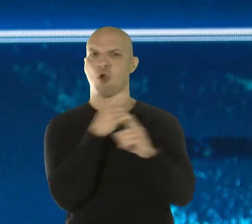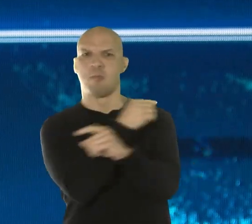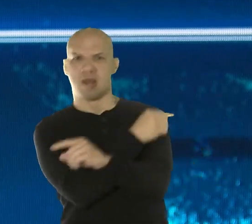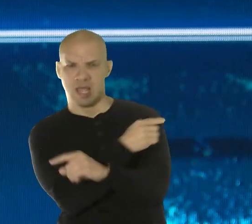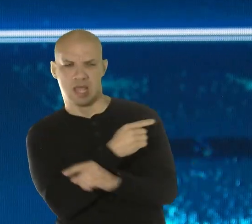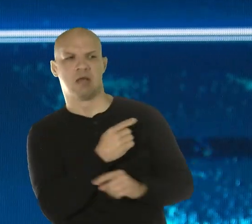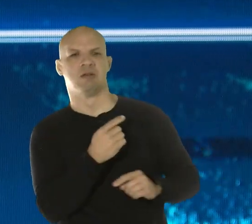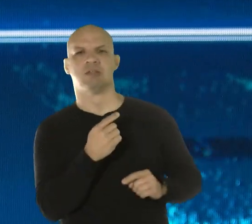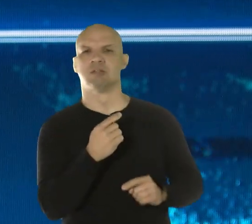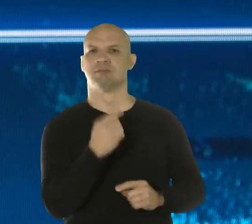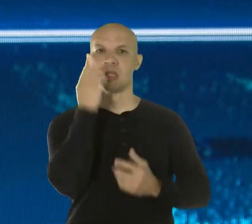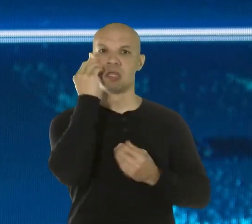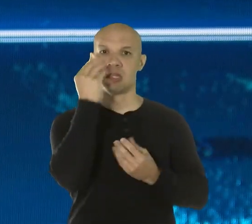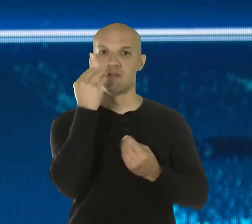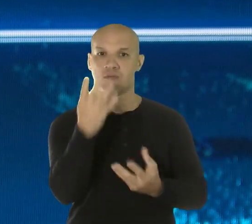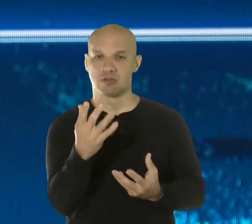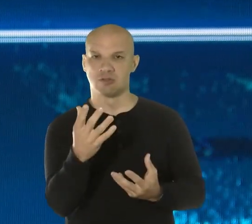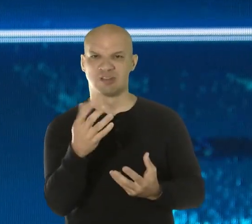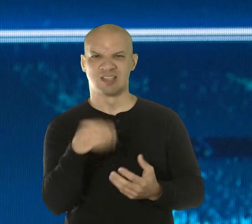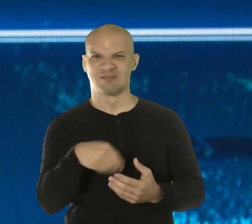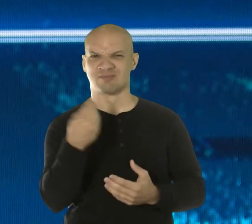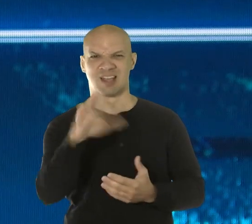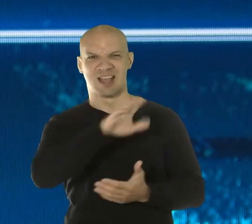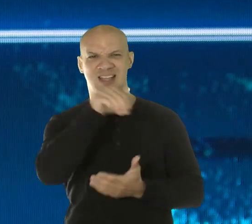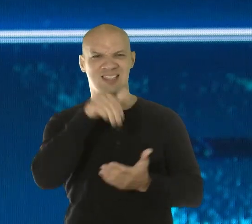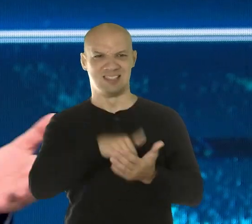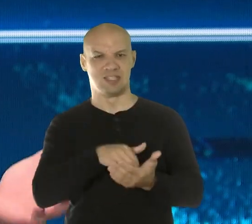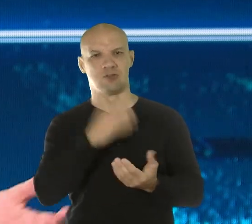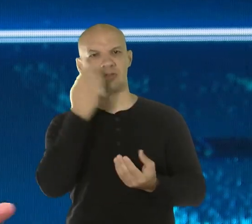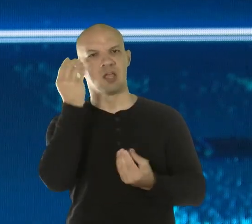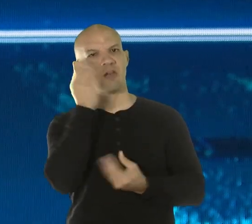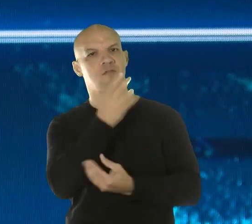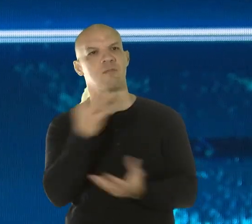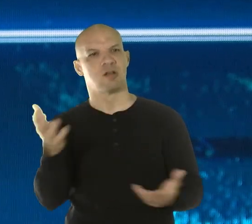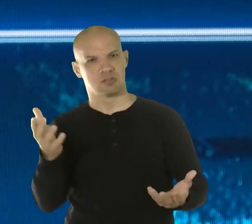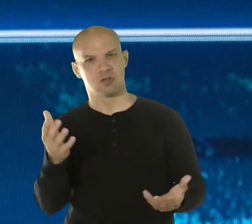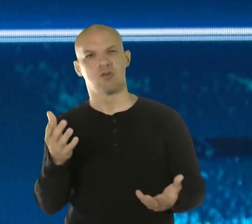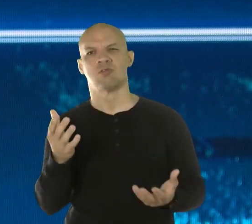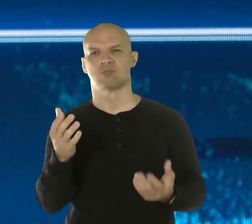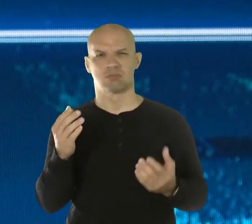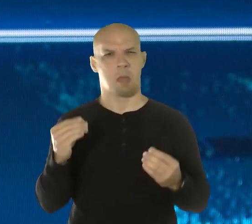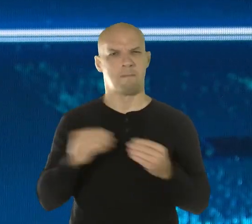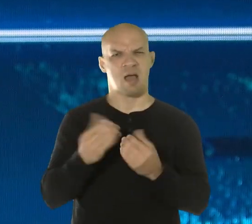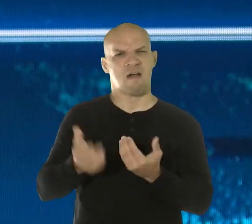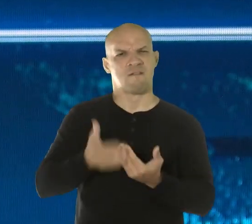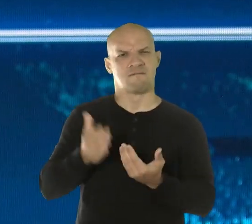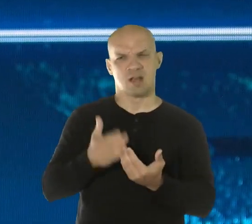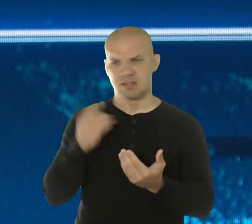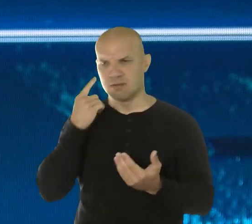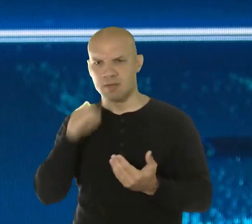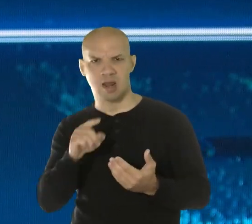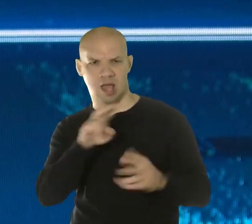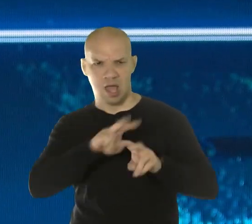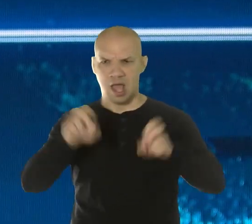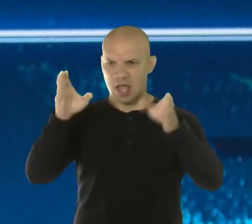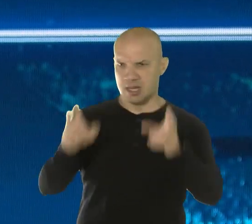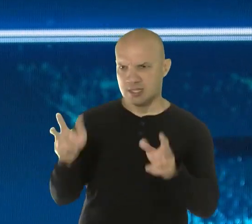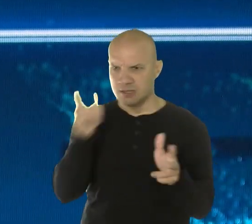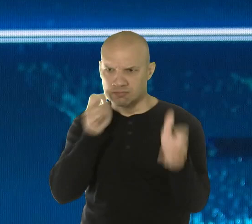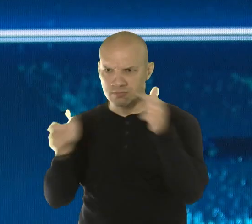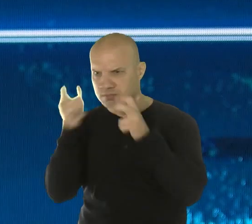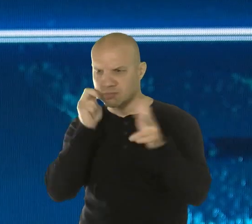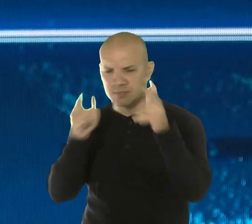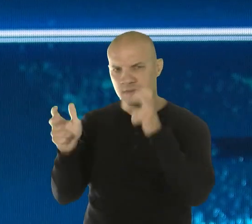la información que proveen no siempre es información de fácil digestión para la mayoría de los analistas. Es complicado y estamos ante una situación bien